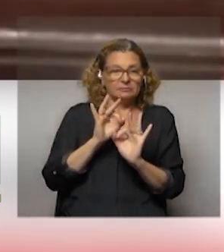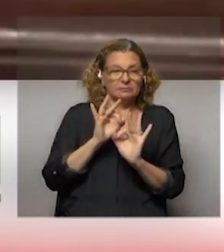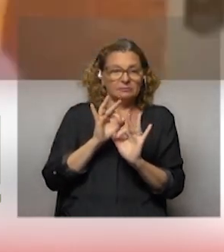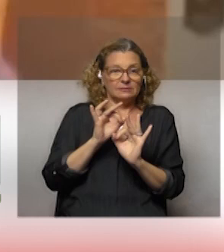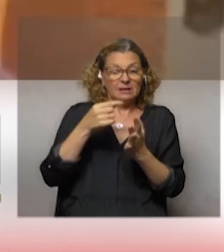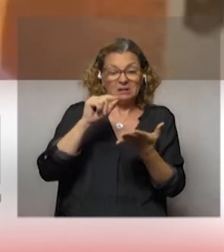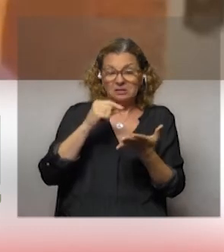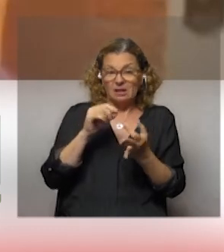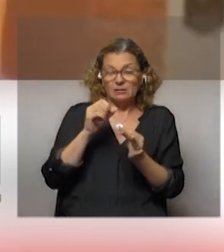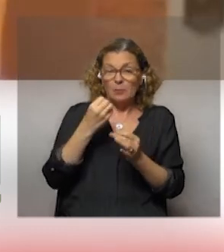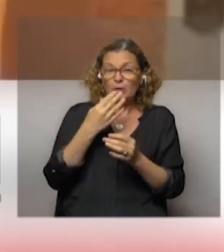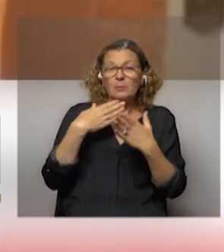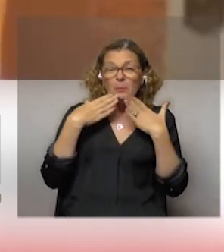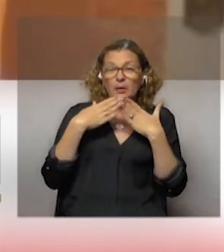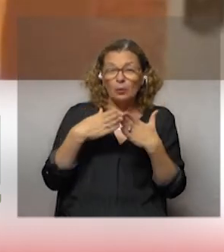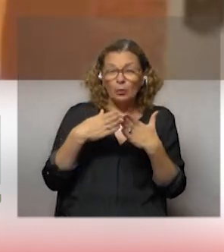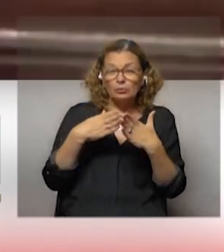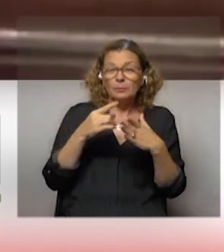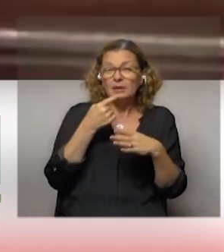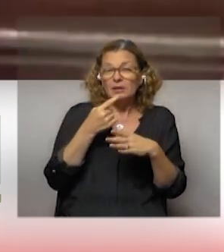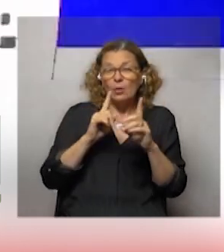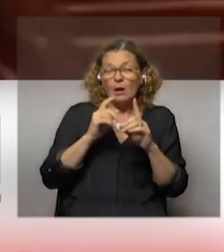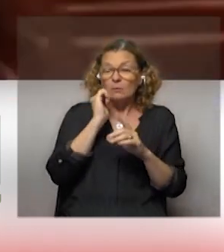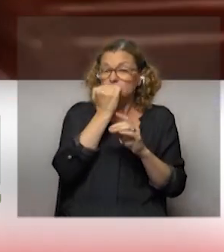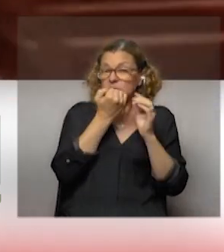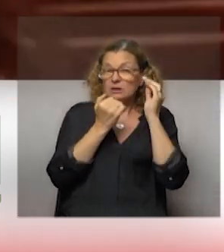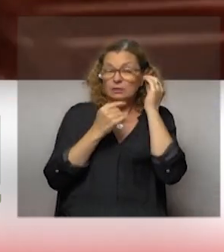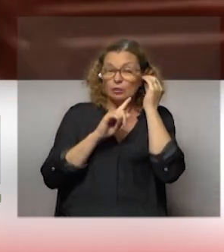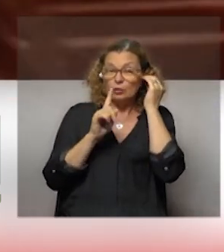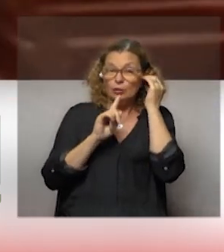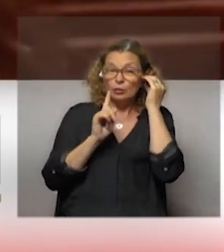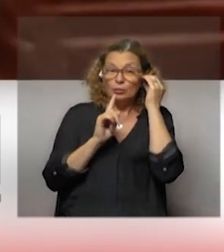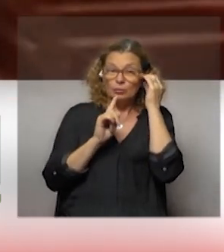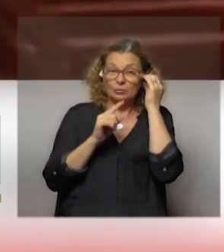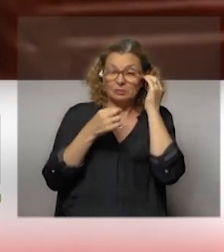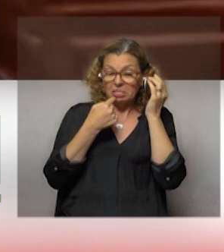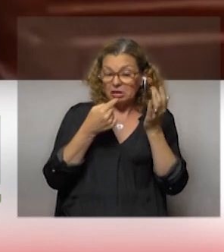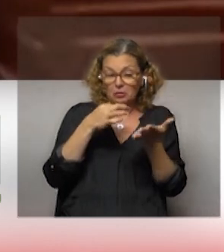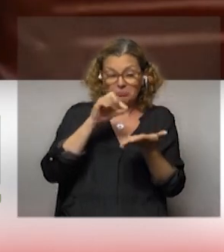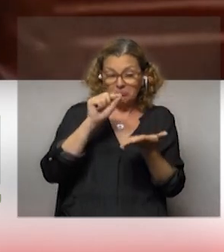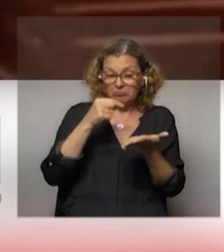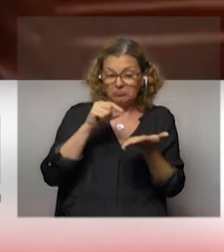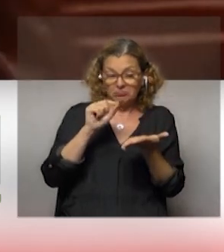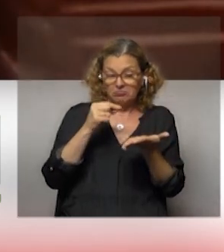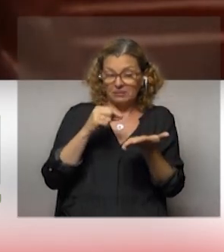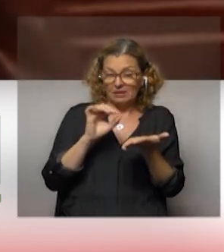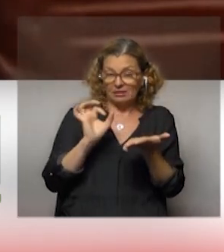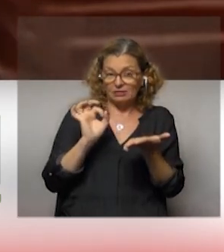detalle de Por qué se me lo pregunta porque me dijo que era una cosa reservada no me da ningún tipo de